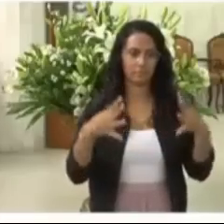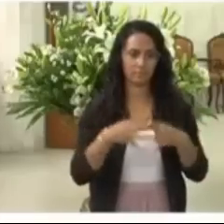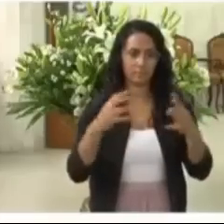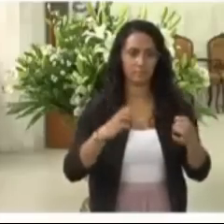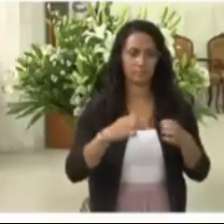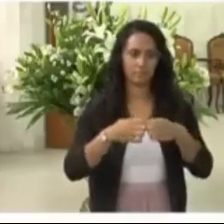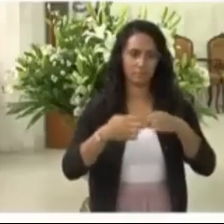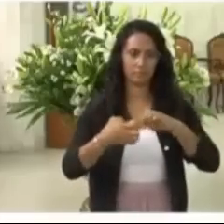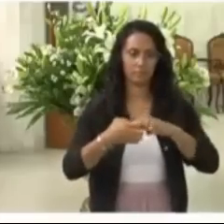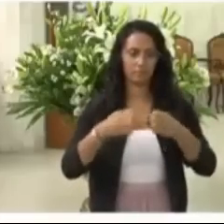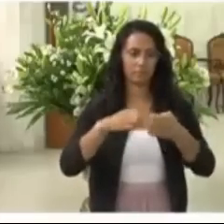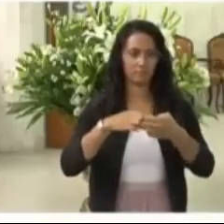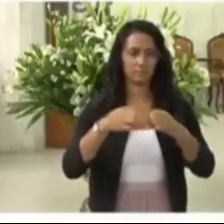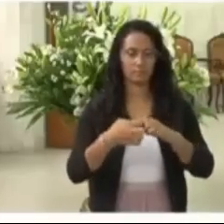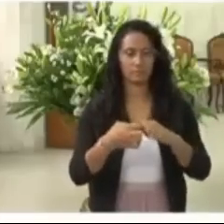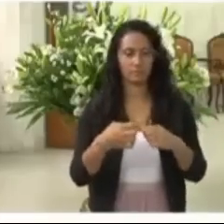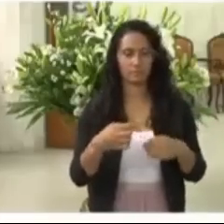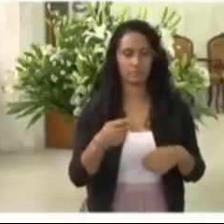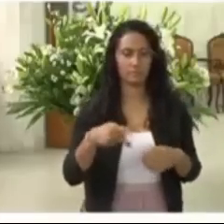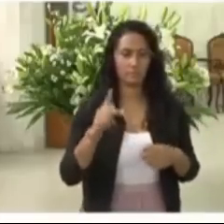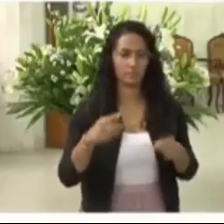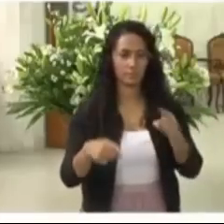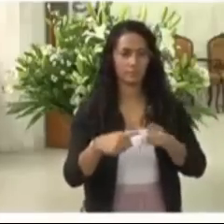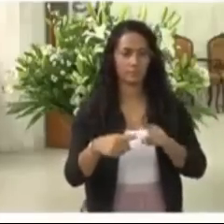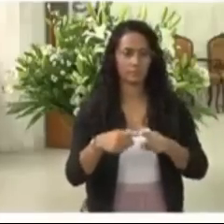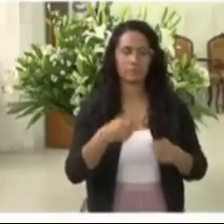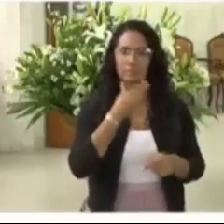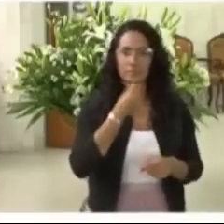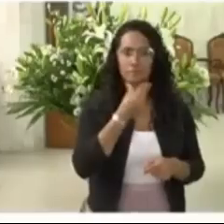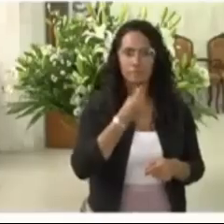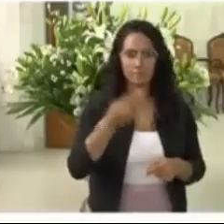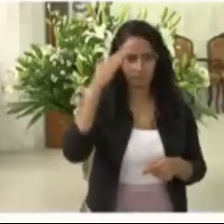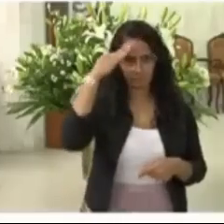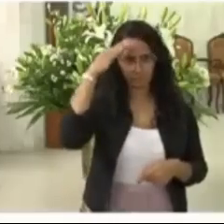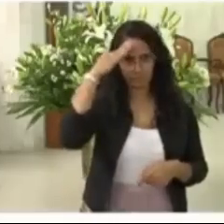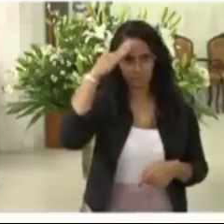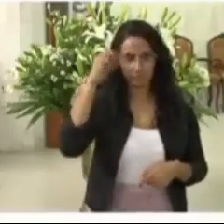después de haber orado y dicho al Señor algunas otras palabras.